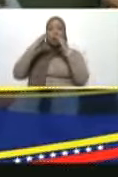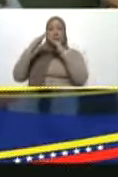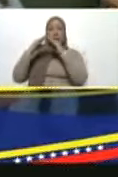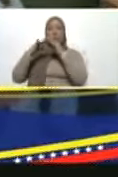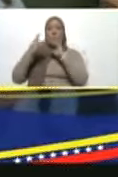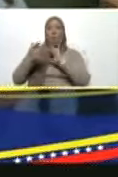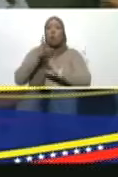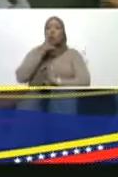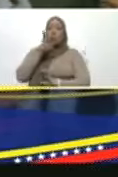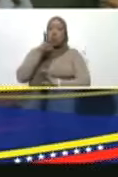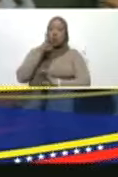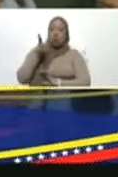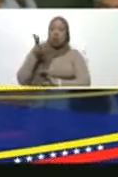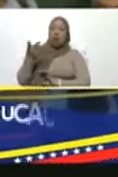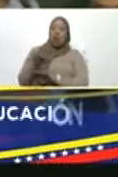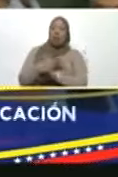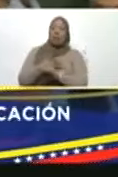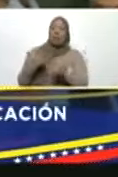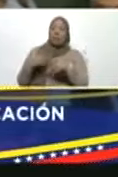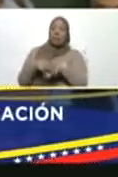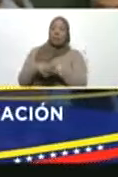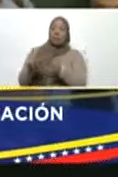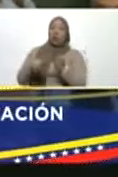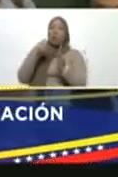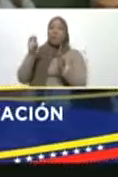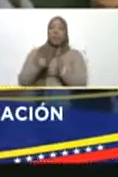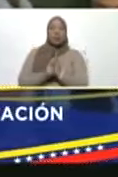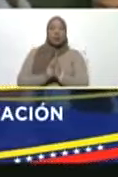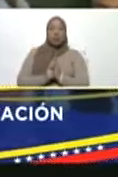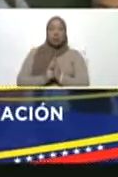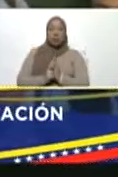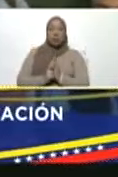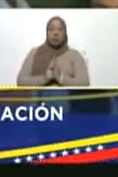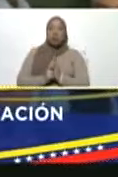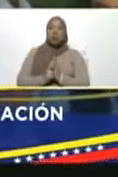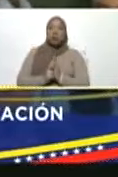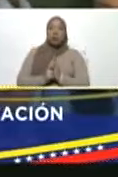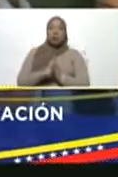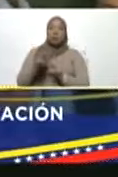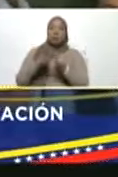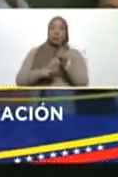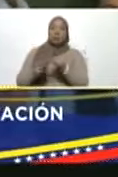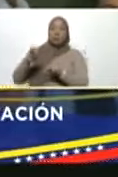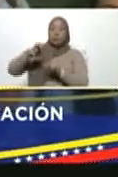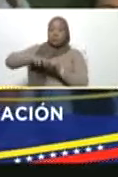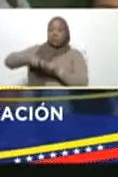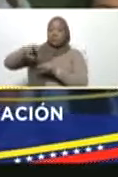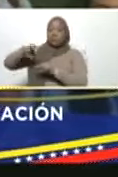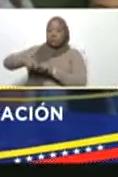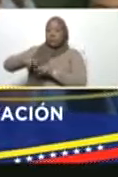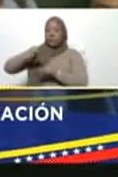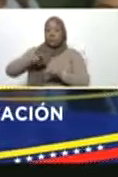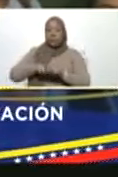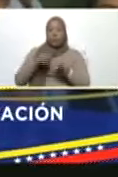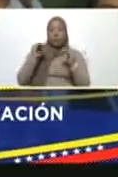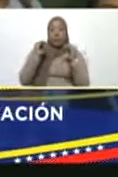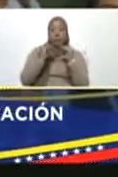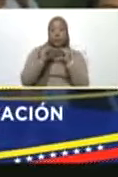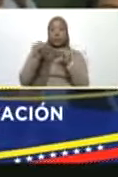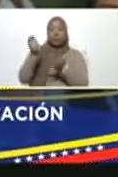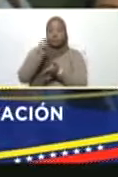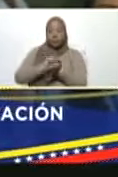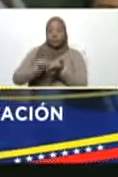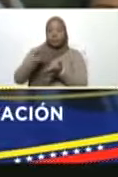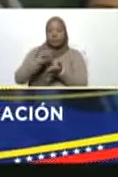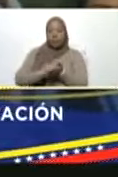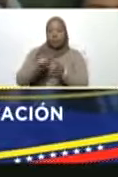ha habido una rehabilitación integral. Hemos hecho una dotación de mesas, sillas, taburetes, escritorios